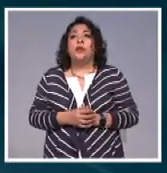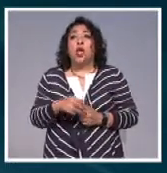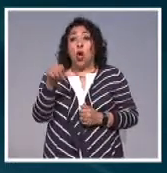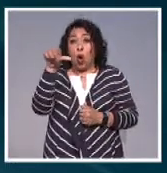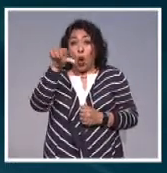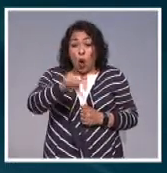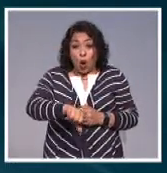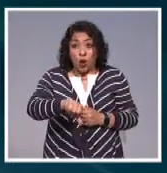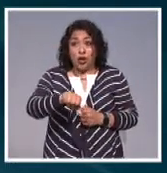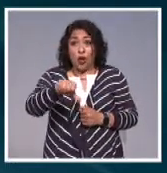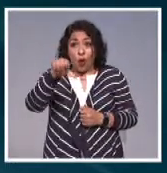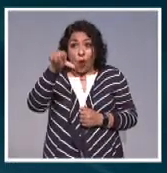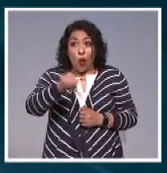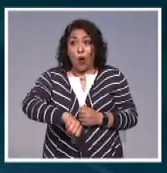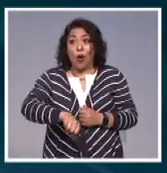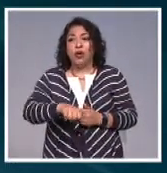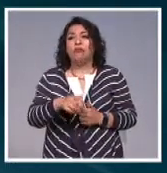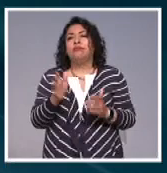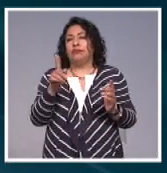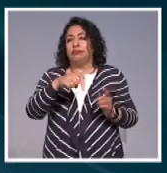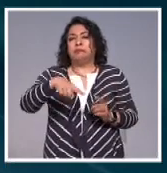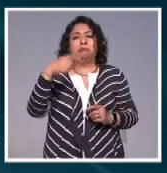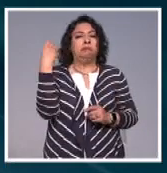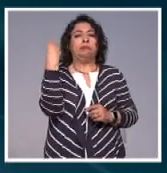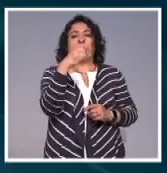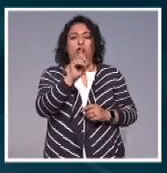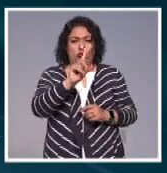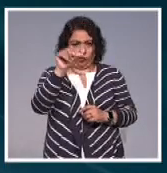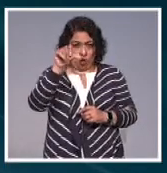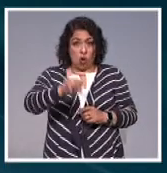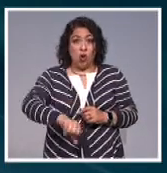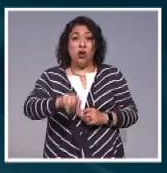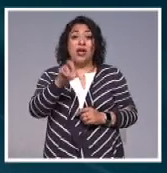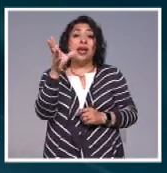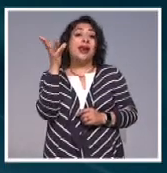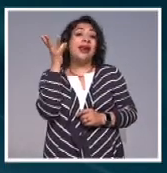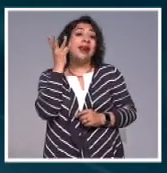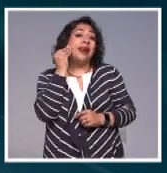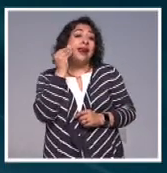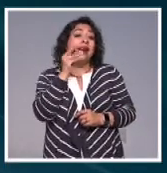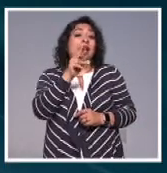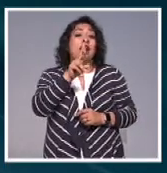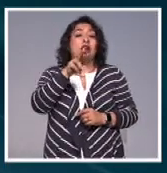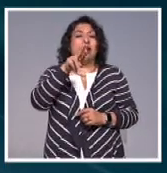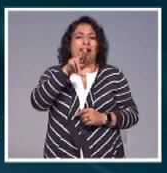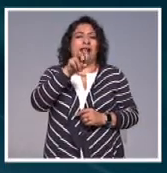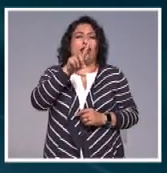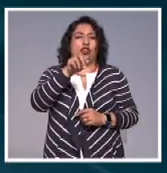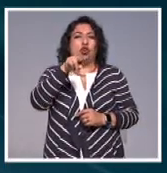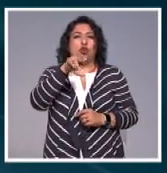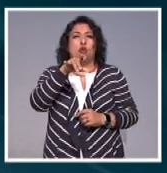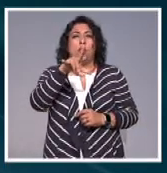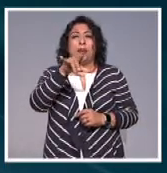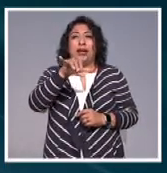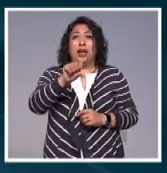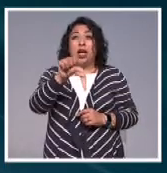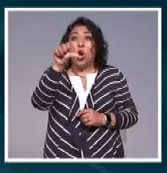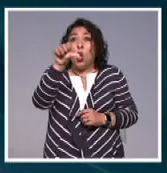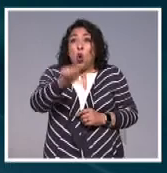Hoy día, aunque no lo crean, las radionovelas son de